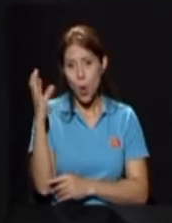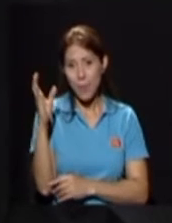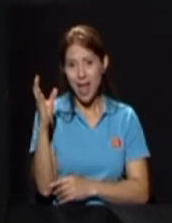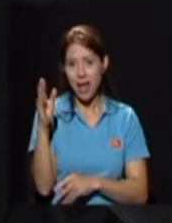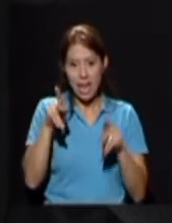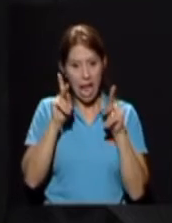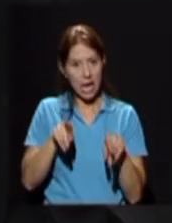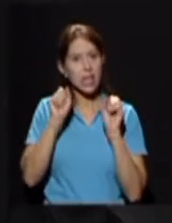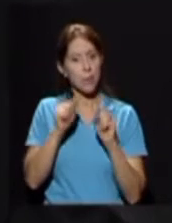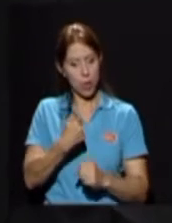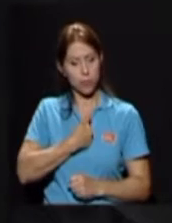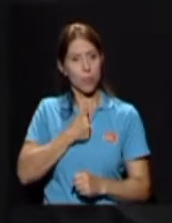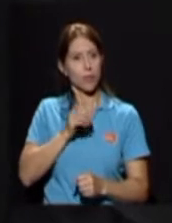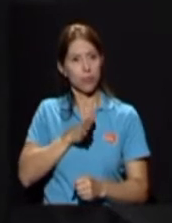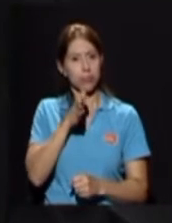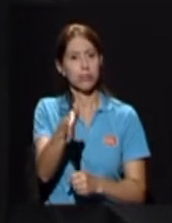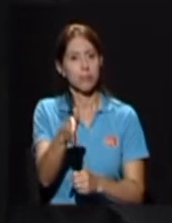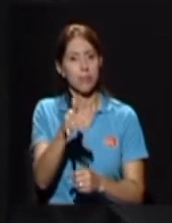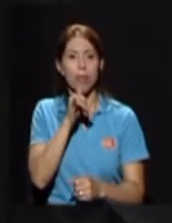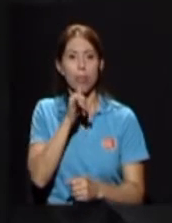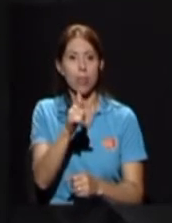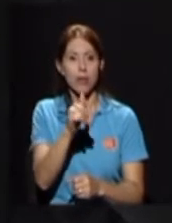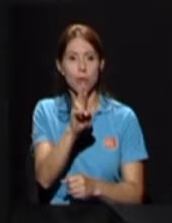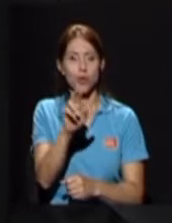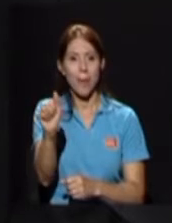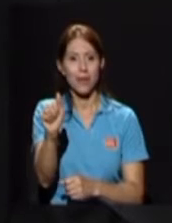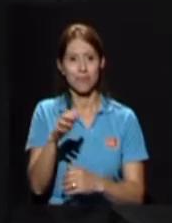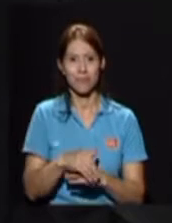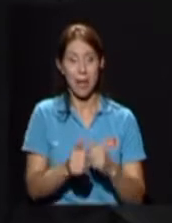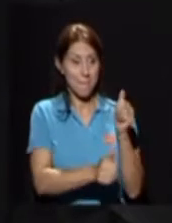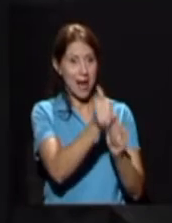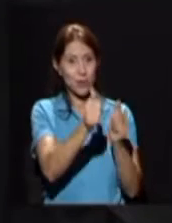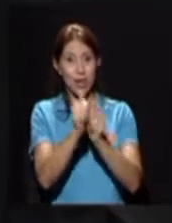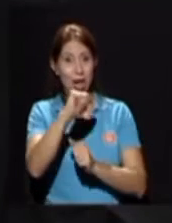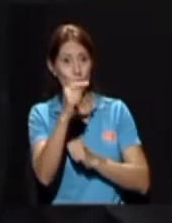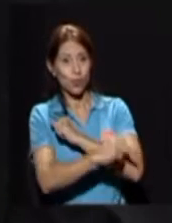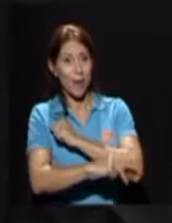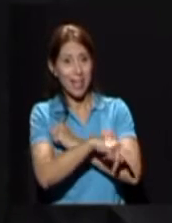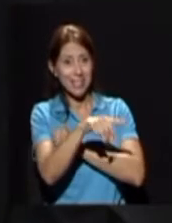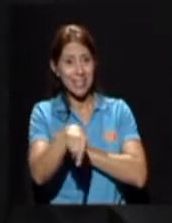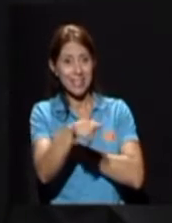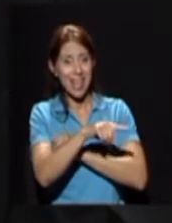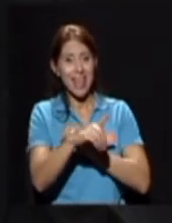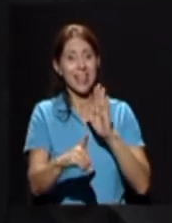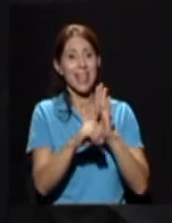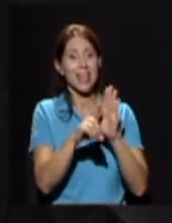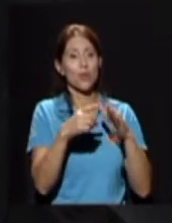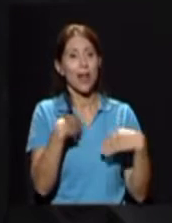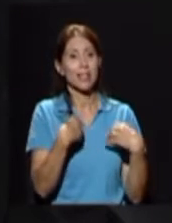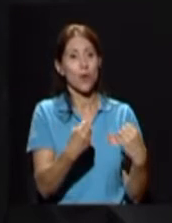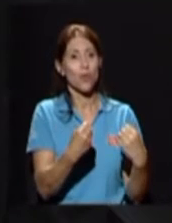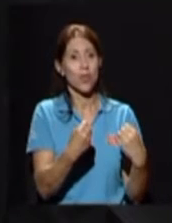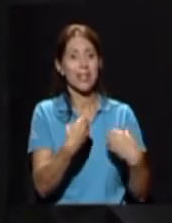directamente a presentar un recurso. En la mayoría de los otros países, los sistemas el derecho a la salud es tutelado en tribunales